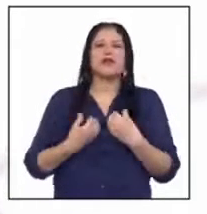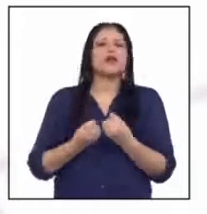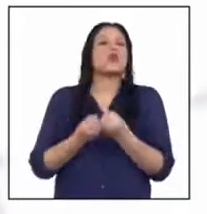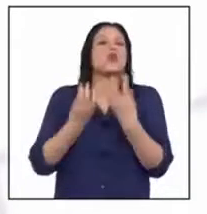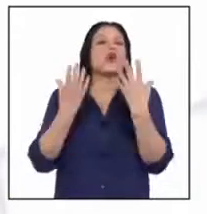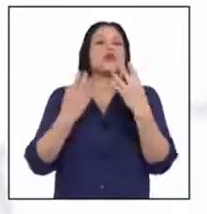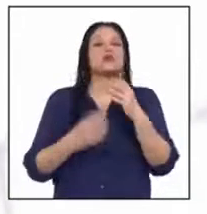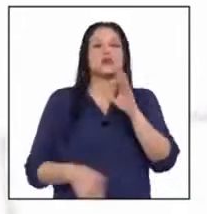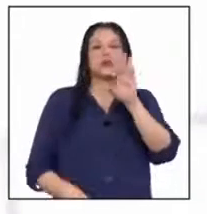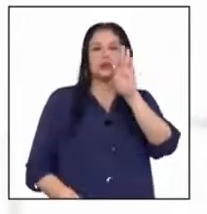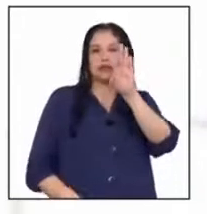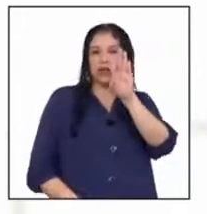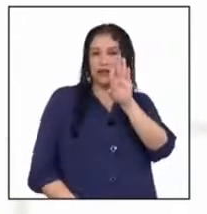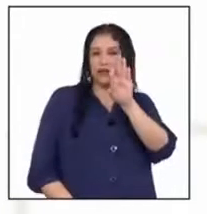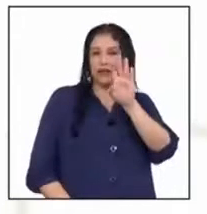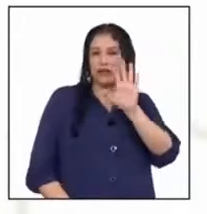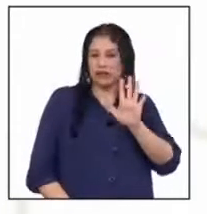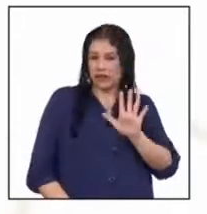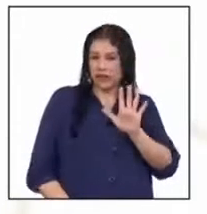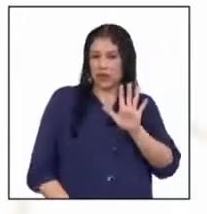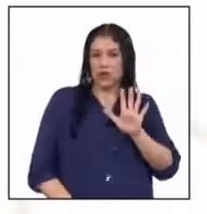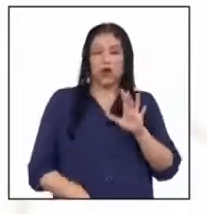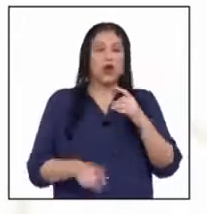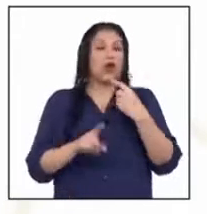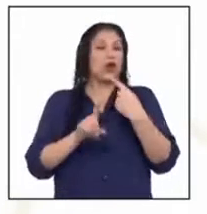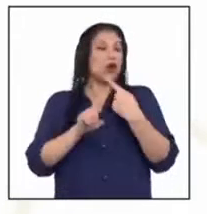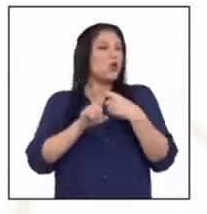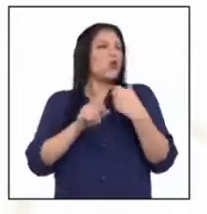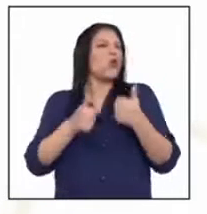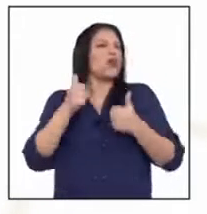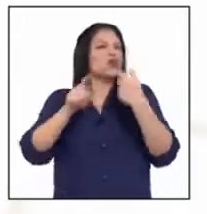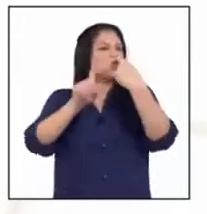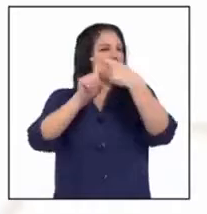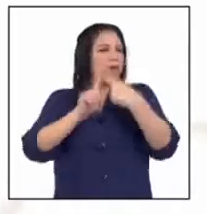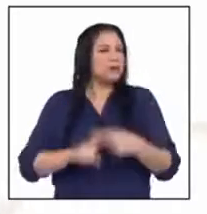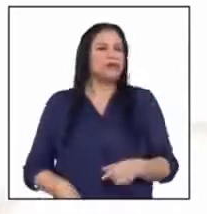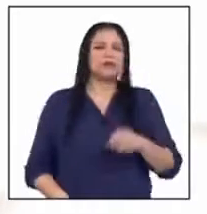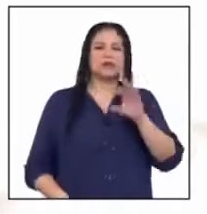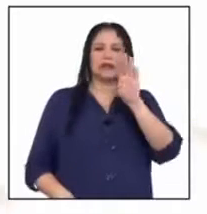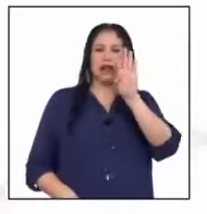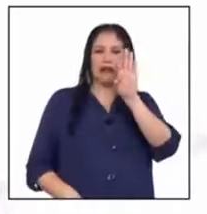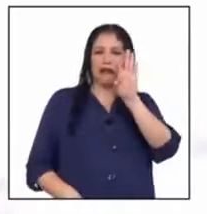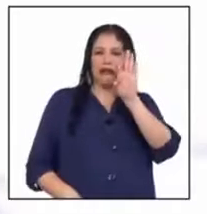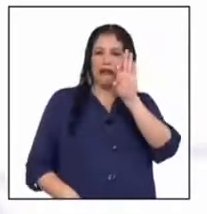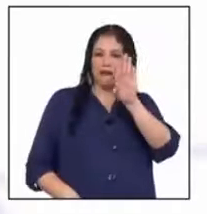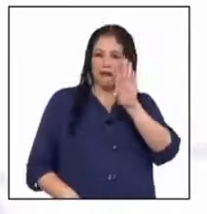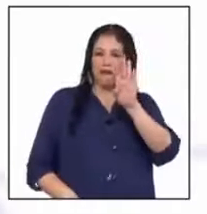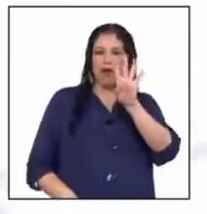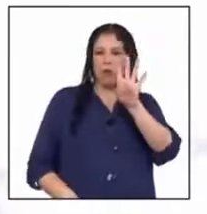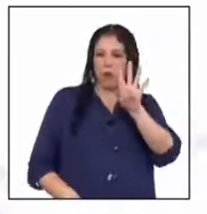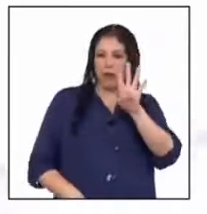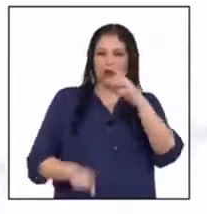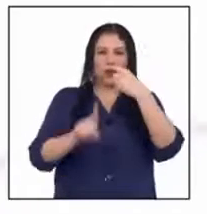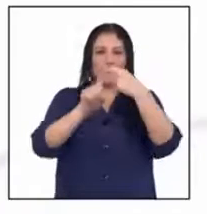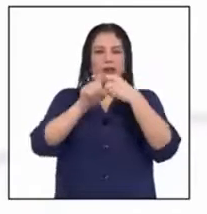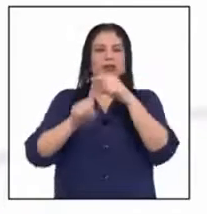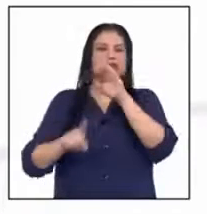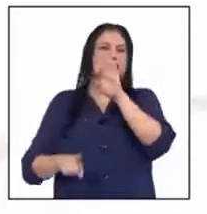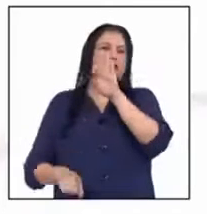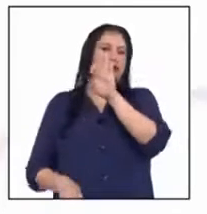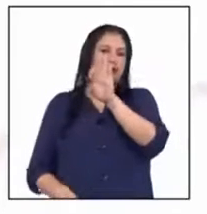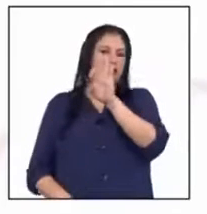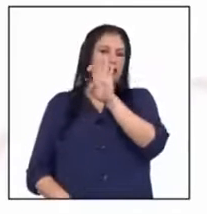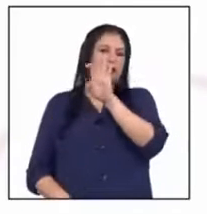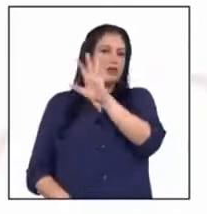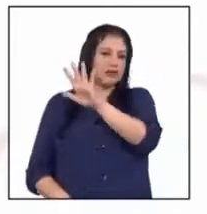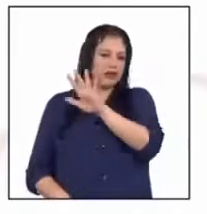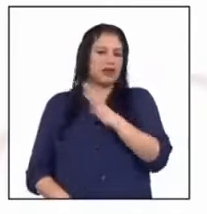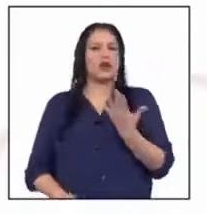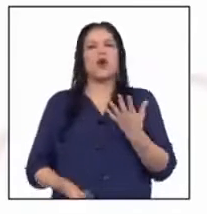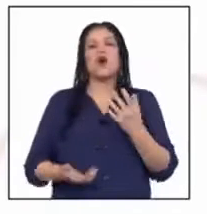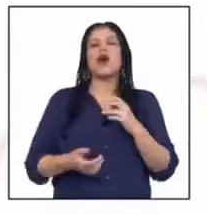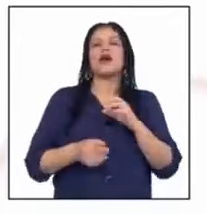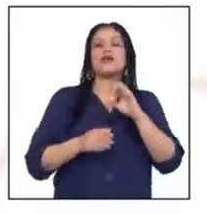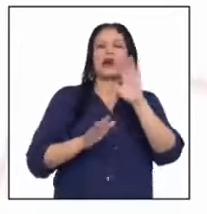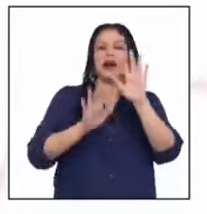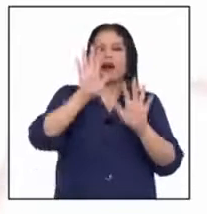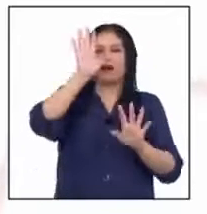5, sumamos F sub 4 más F sub 5, es decir, 14 más 6